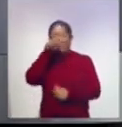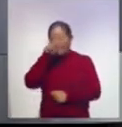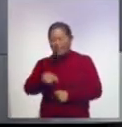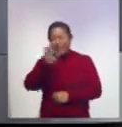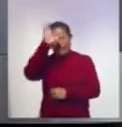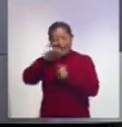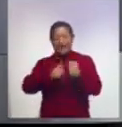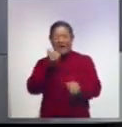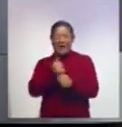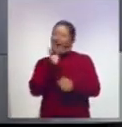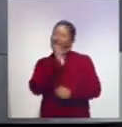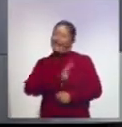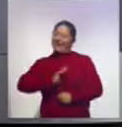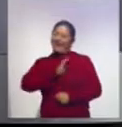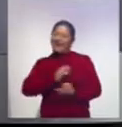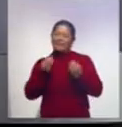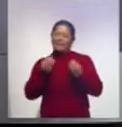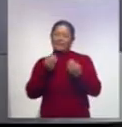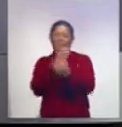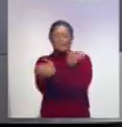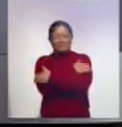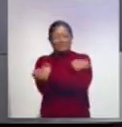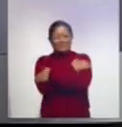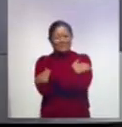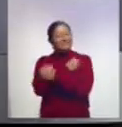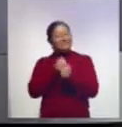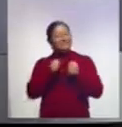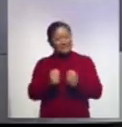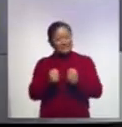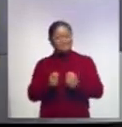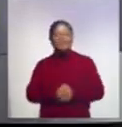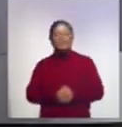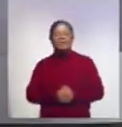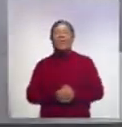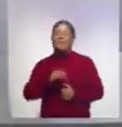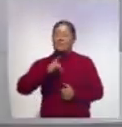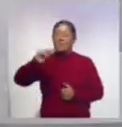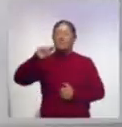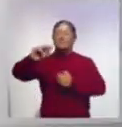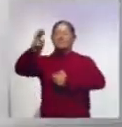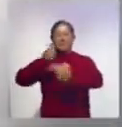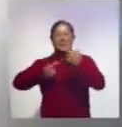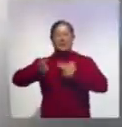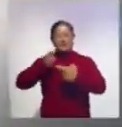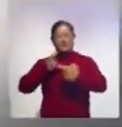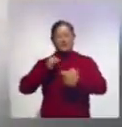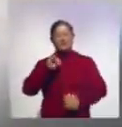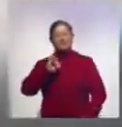cumpleaños, muchas felicidades, un fuerte abrazo. Vamos y regresamos, no se vaya.